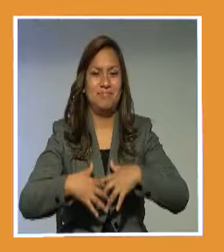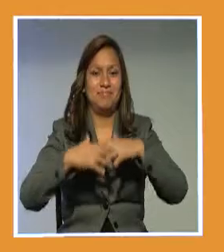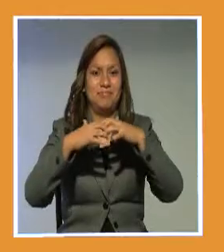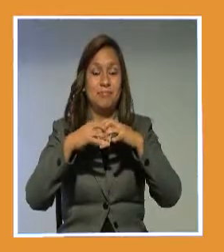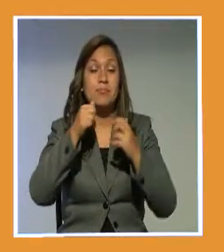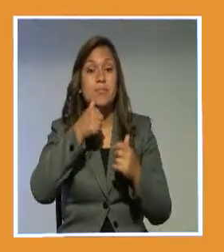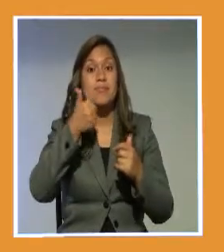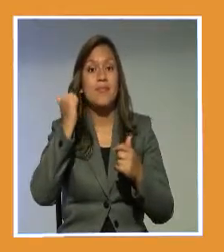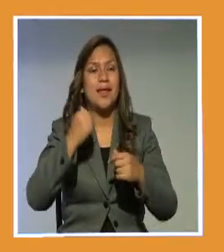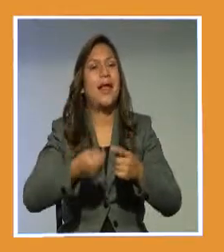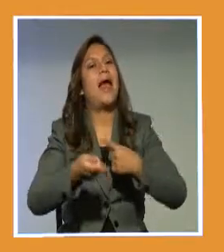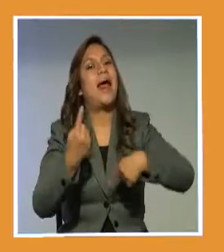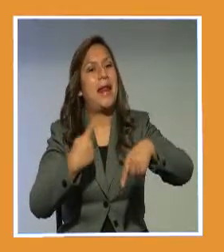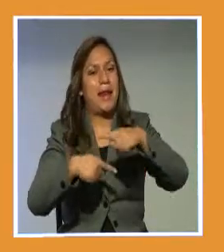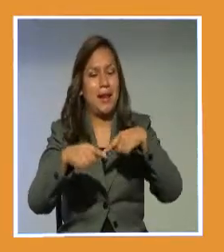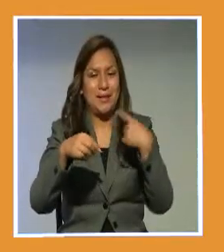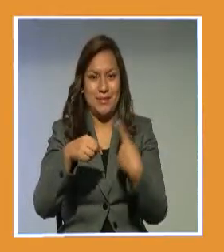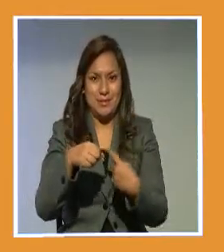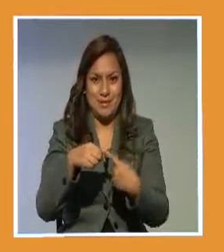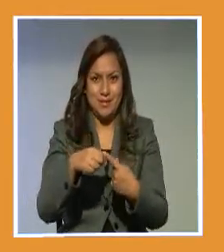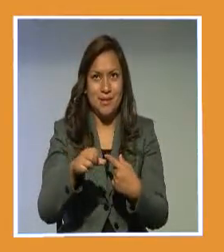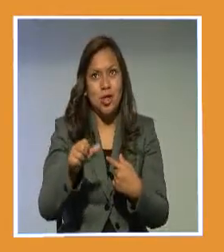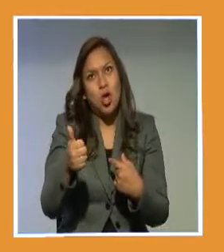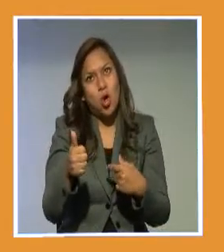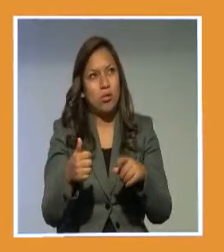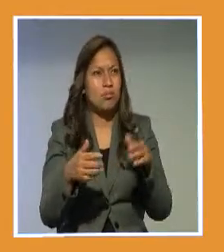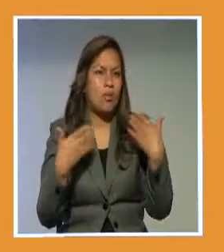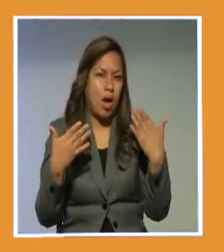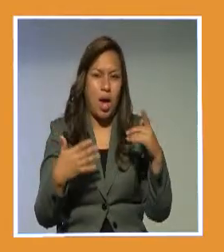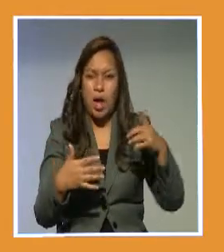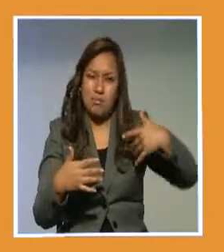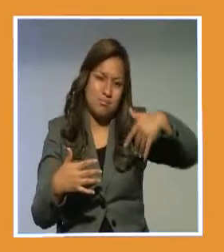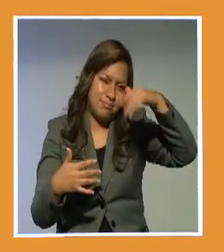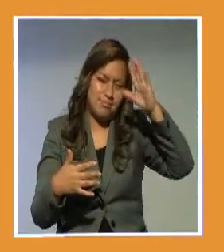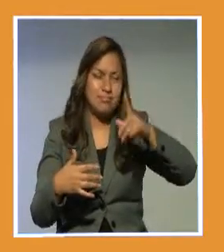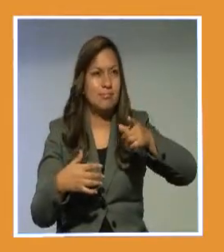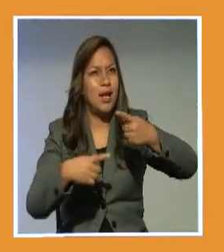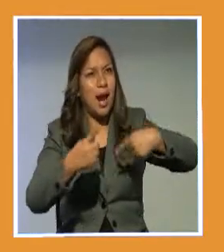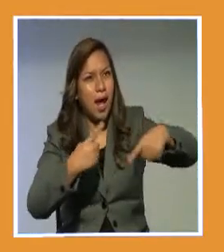retornaba también a la capital y a los otros puntos del país, también se veían